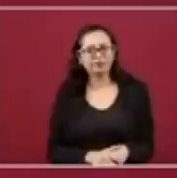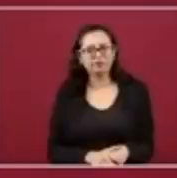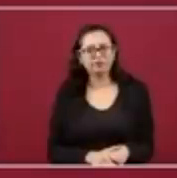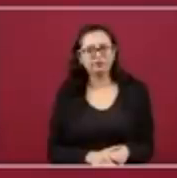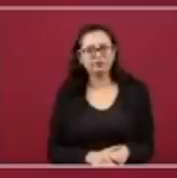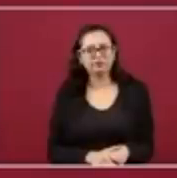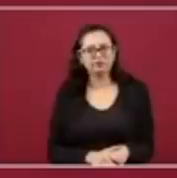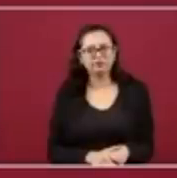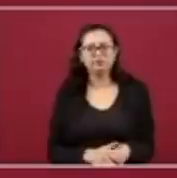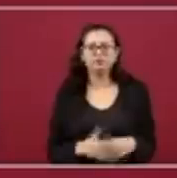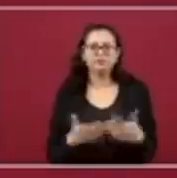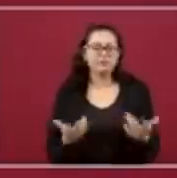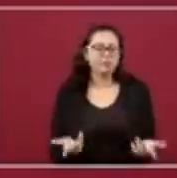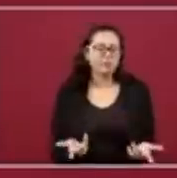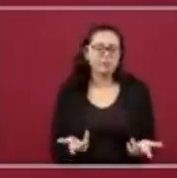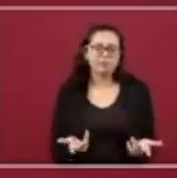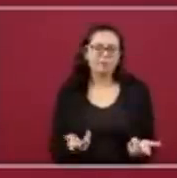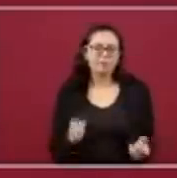Y así